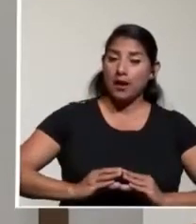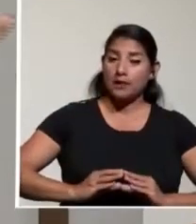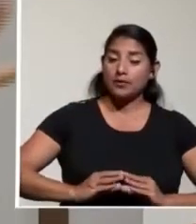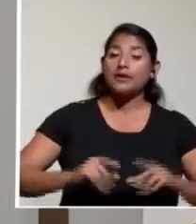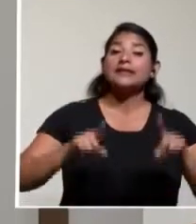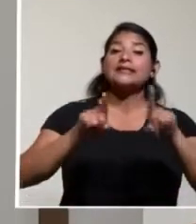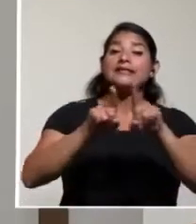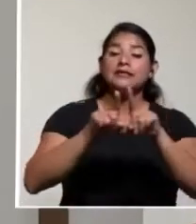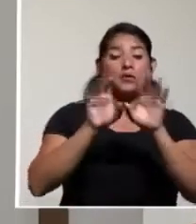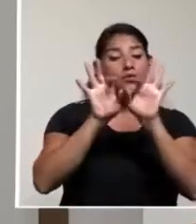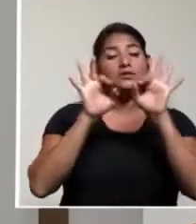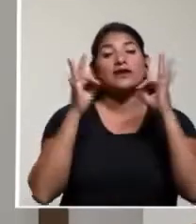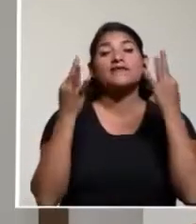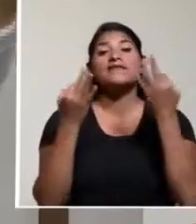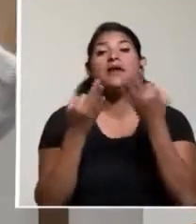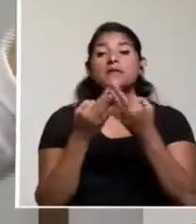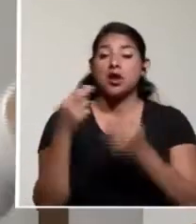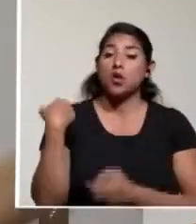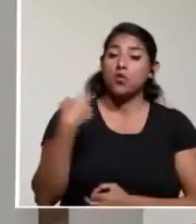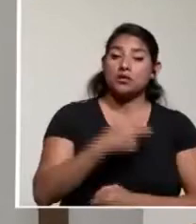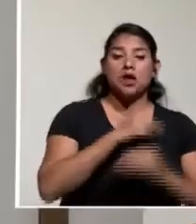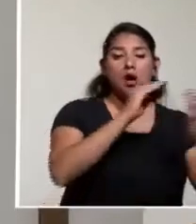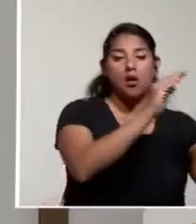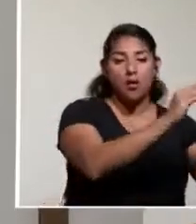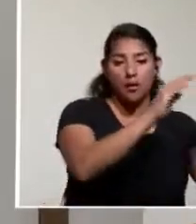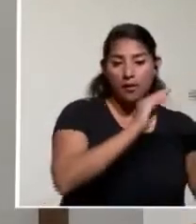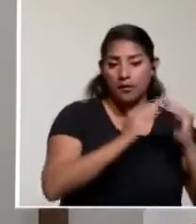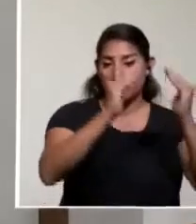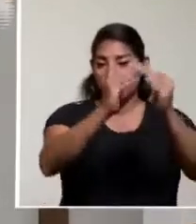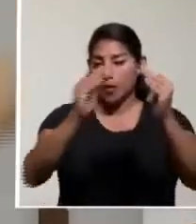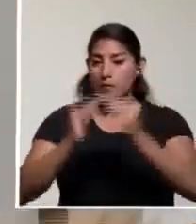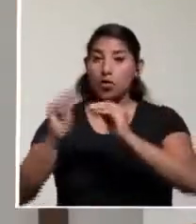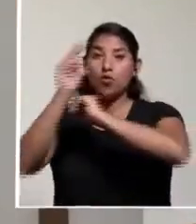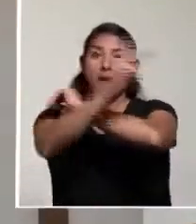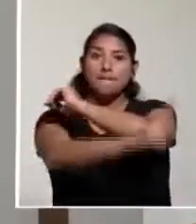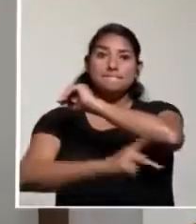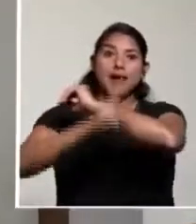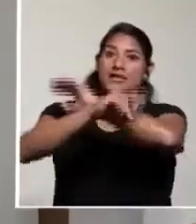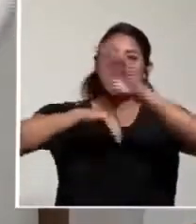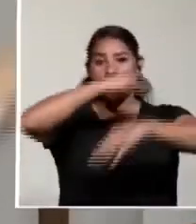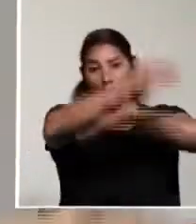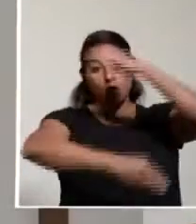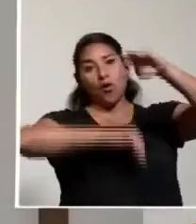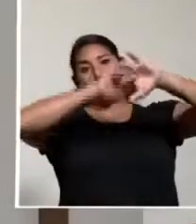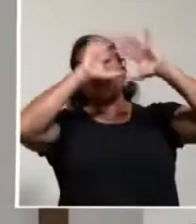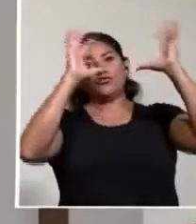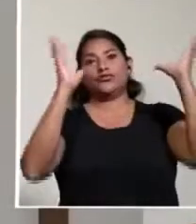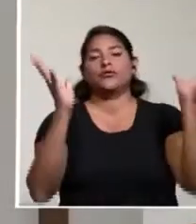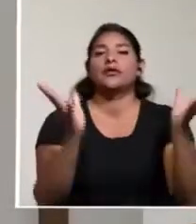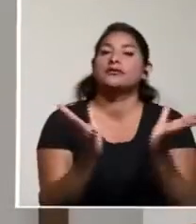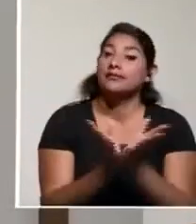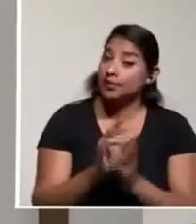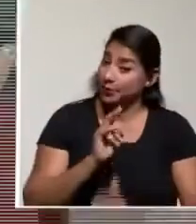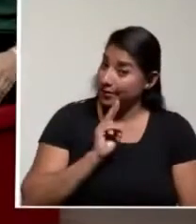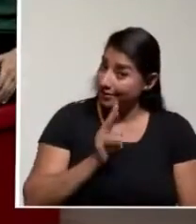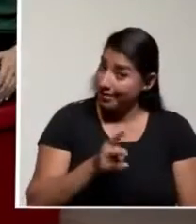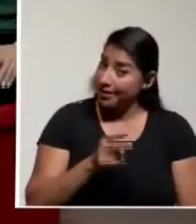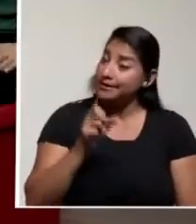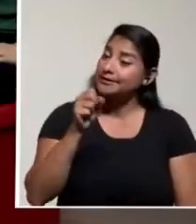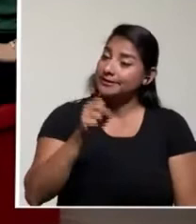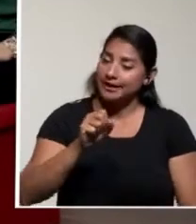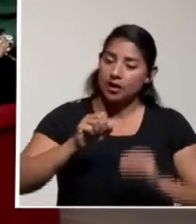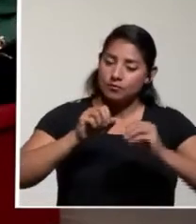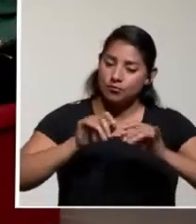en nuestra familia, en nuestra comunidad, en nuestro país y en el mundo entero, ¿verdad que sí? Exactamente. Se va